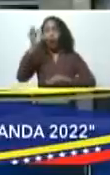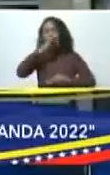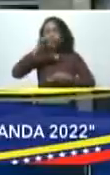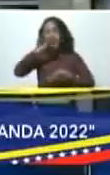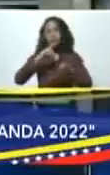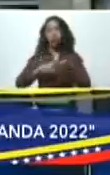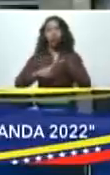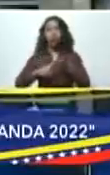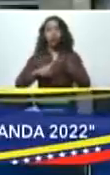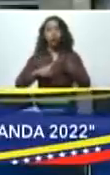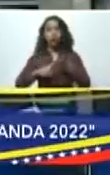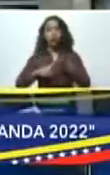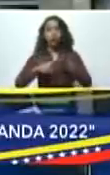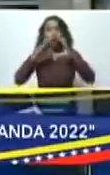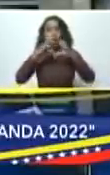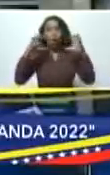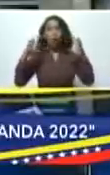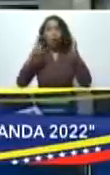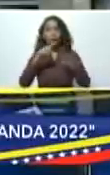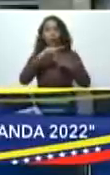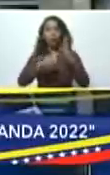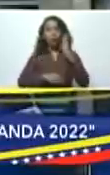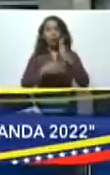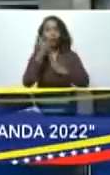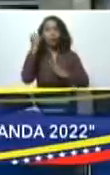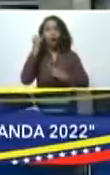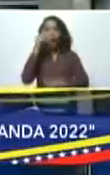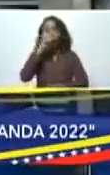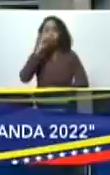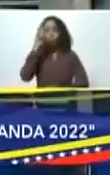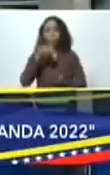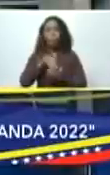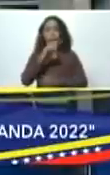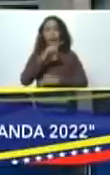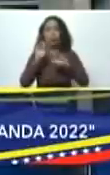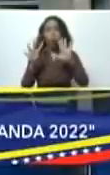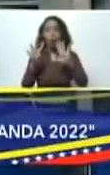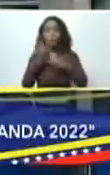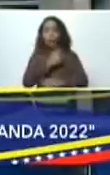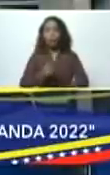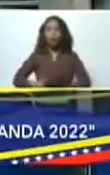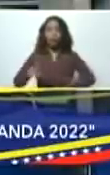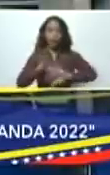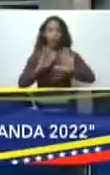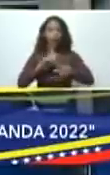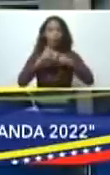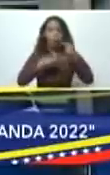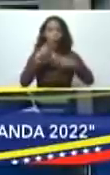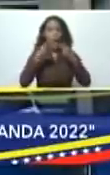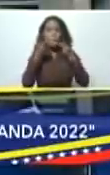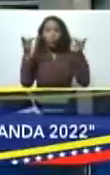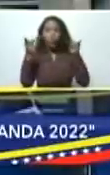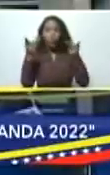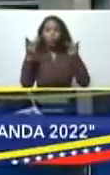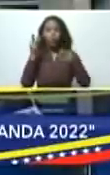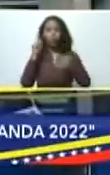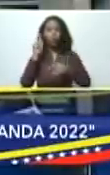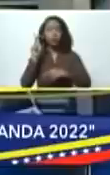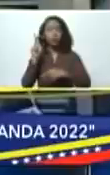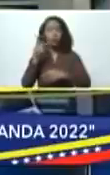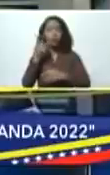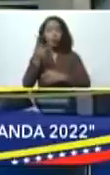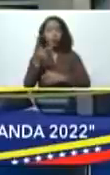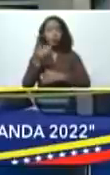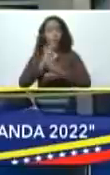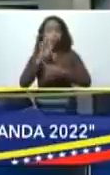y ovejas. En el año 2019, presidente, ya había una política pública prevista para usted, y